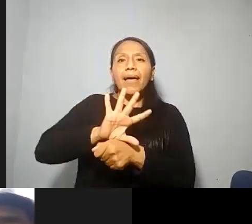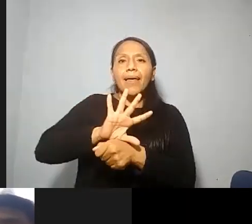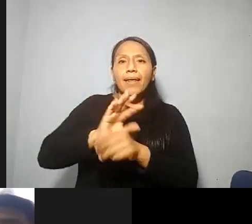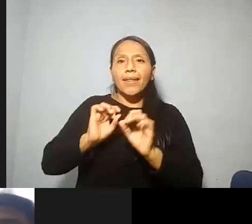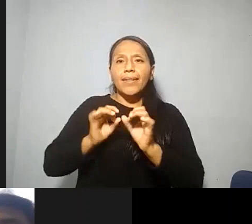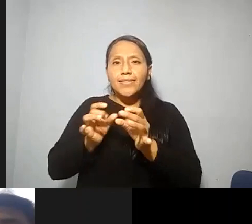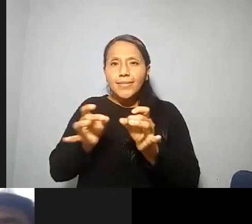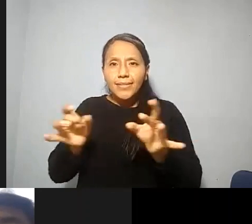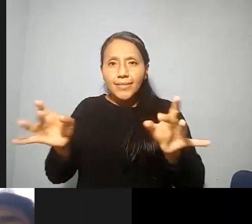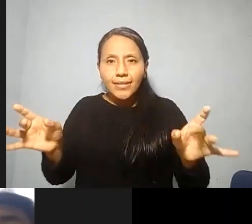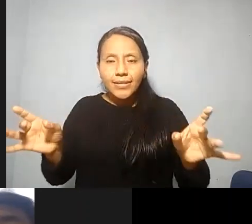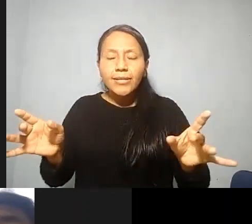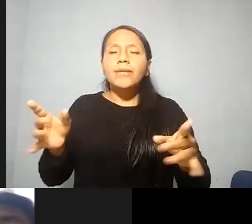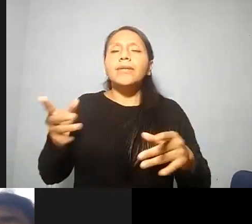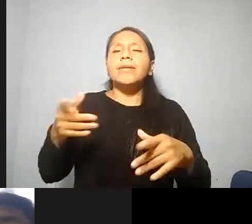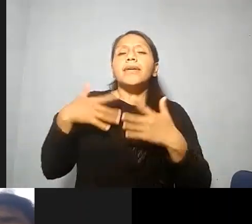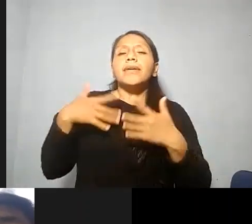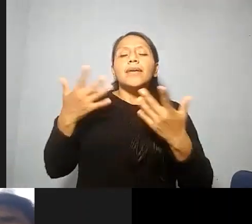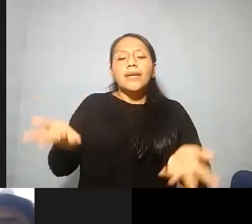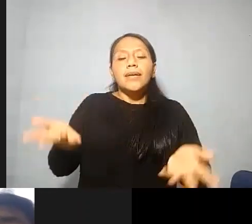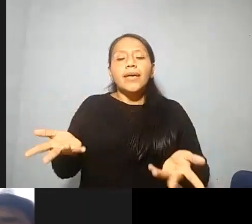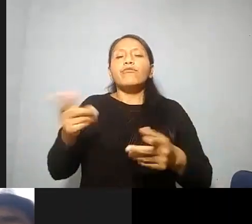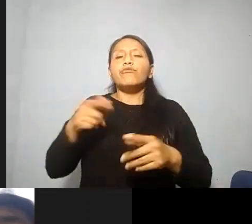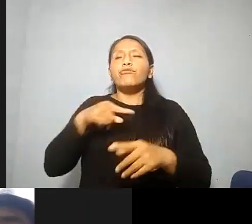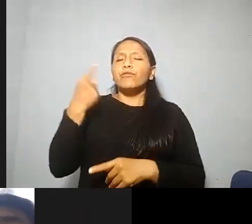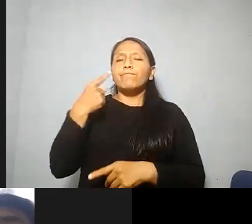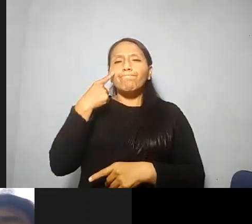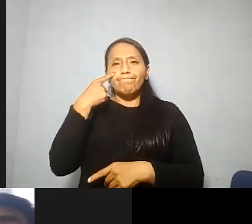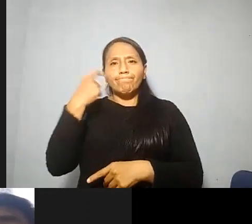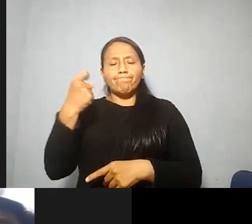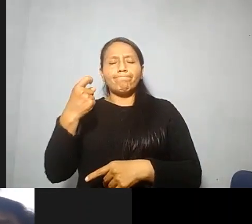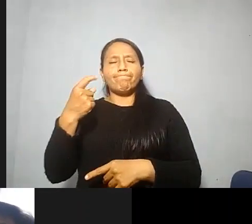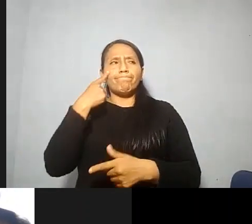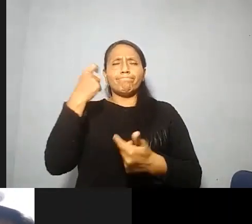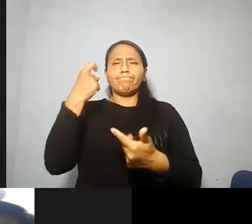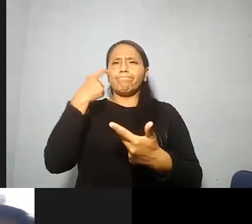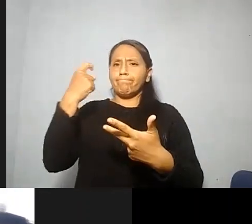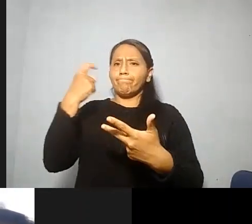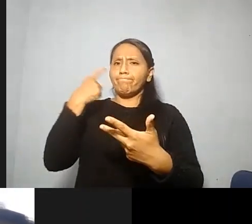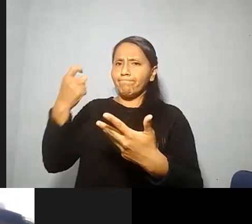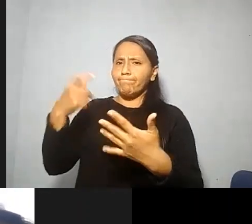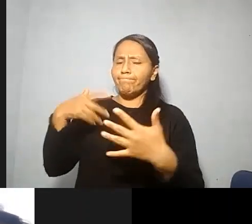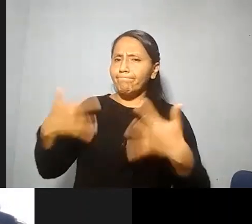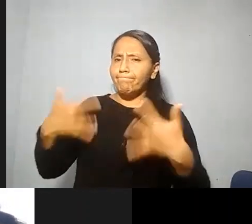bien, nos fuimos dando cuenta de muchas cosas, ¿sí?, que